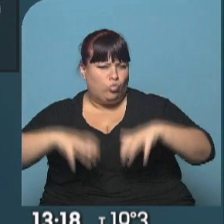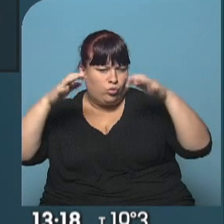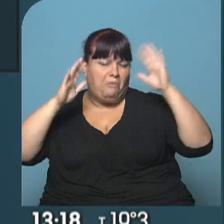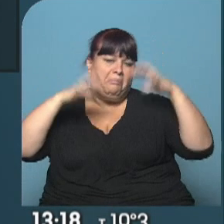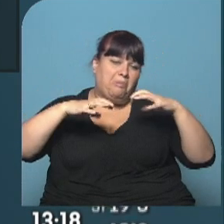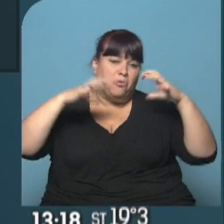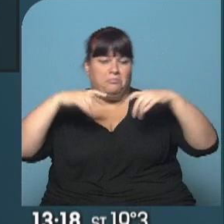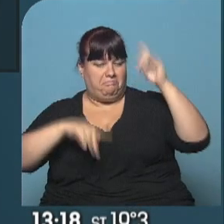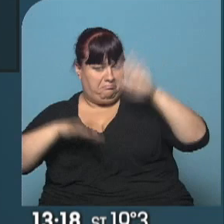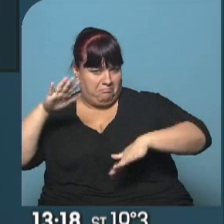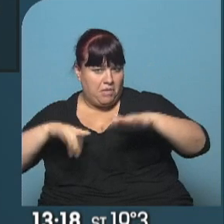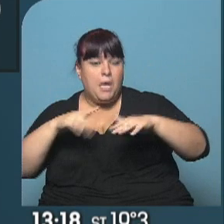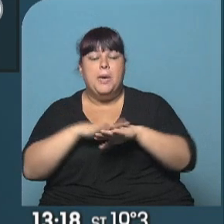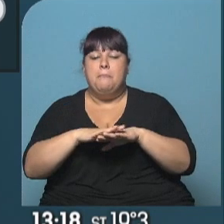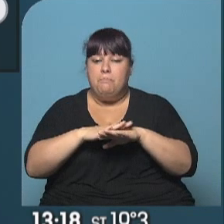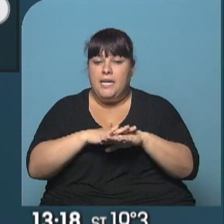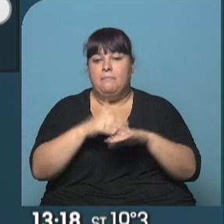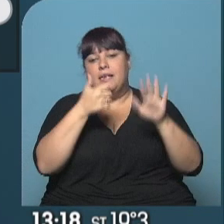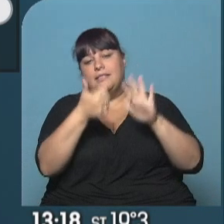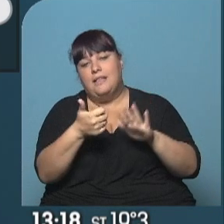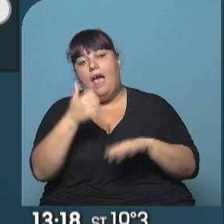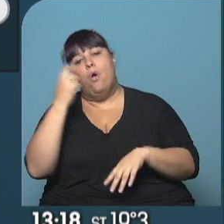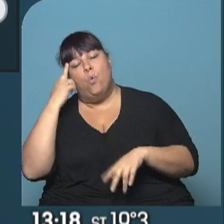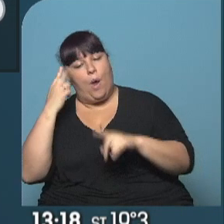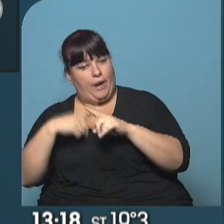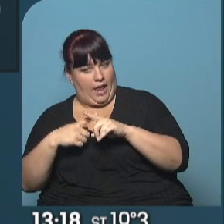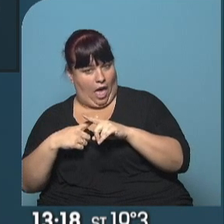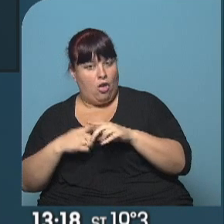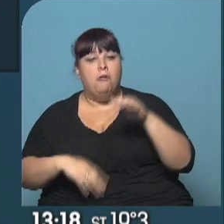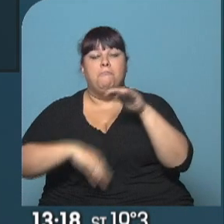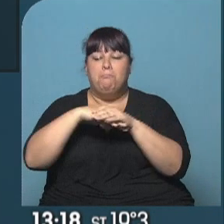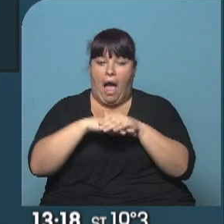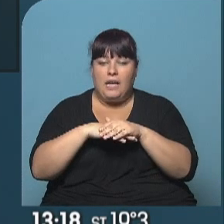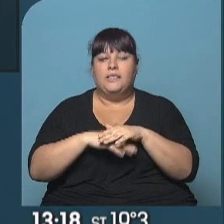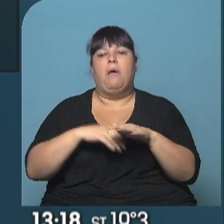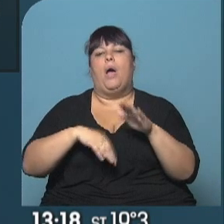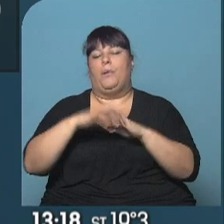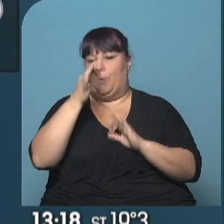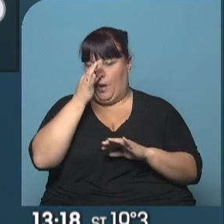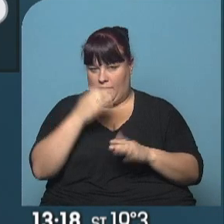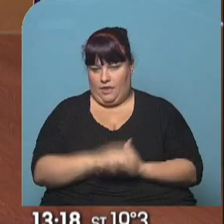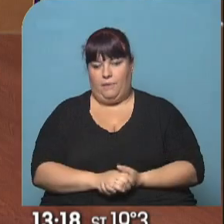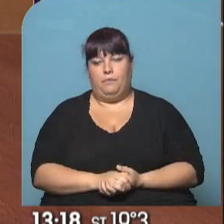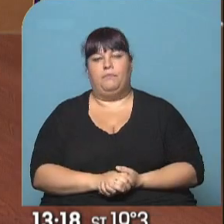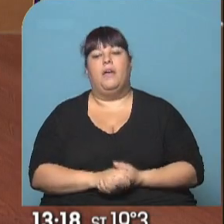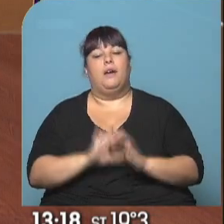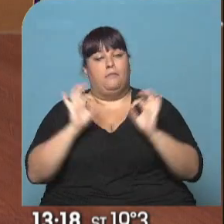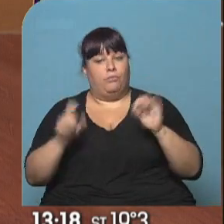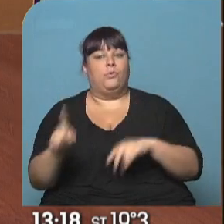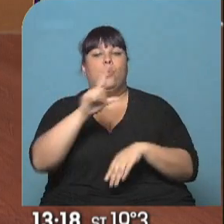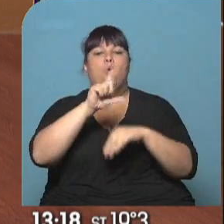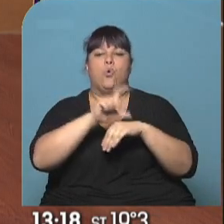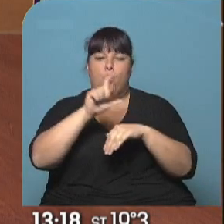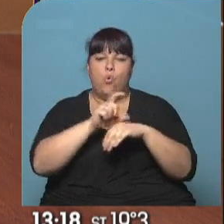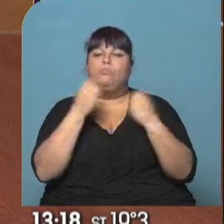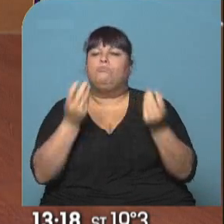variada intensidad. Temperaturas mínimas entre los 6 y 9 grados. Las máximas llegarán a los 20. Pasamos a Cuyo.